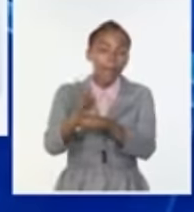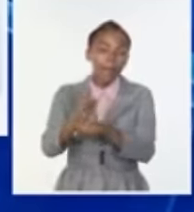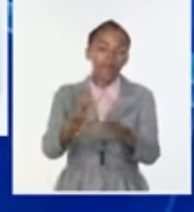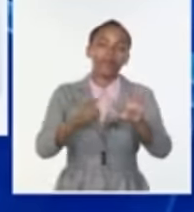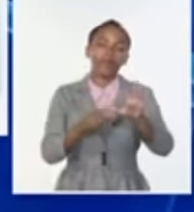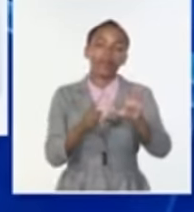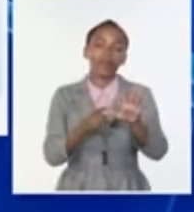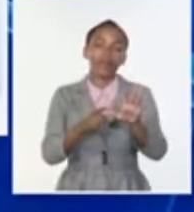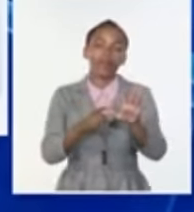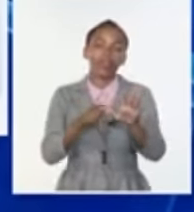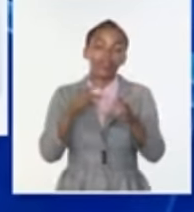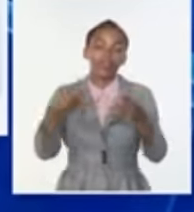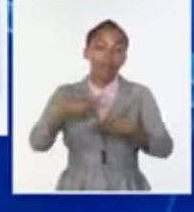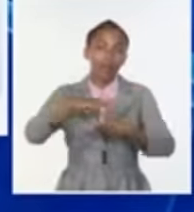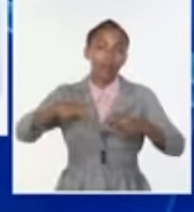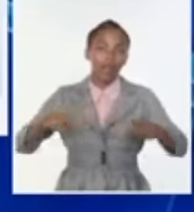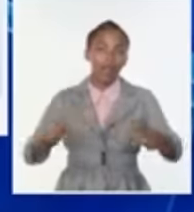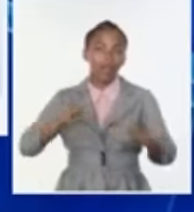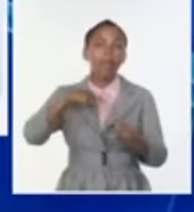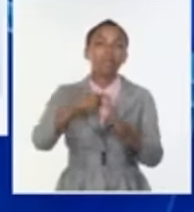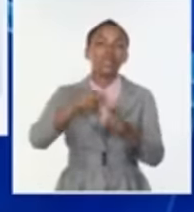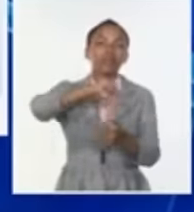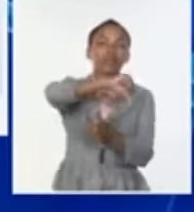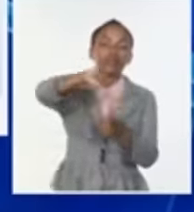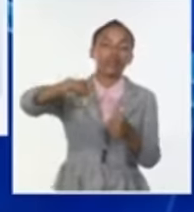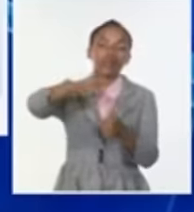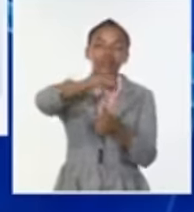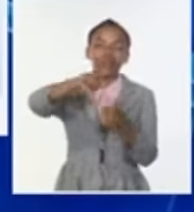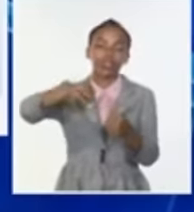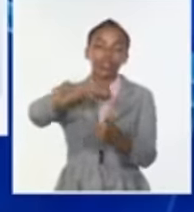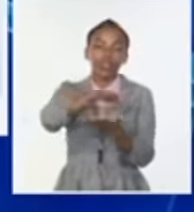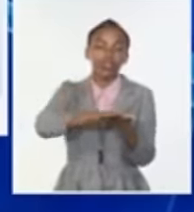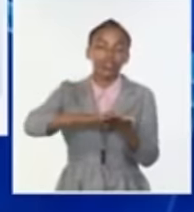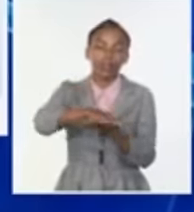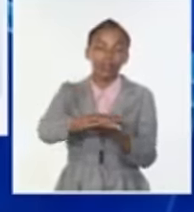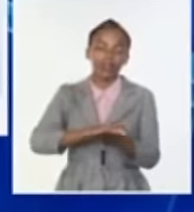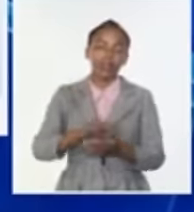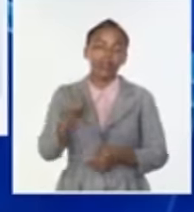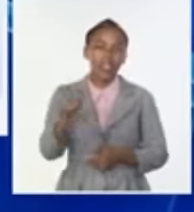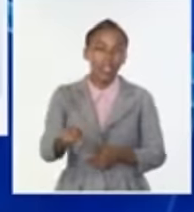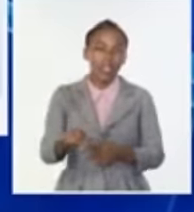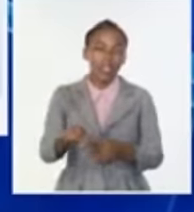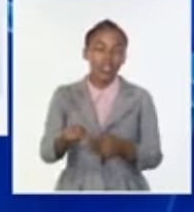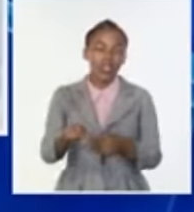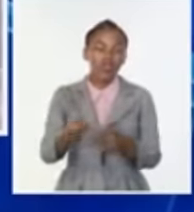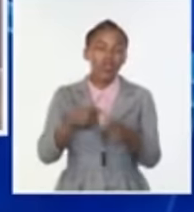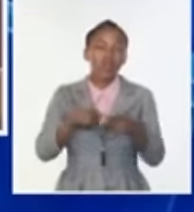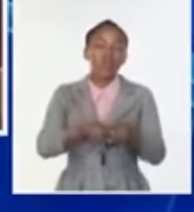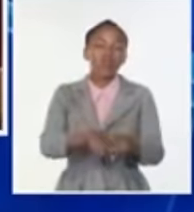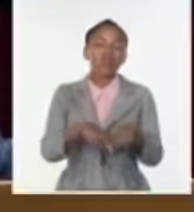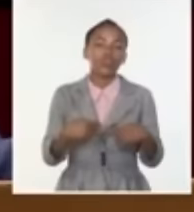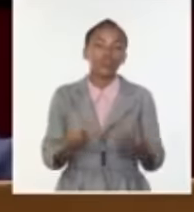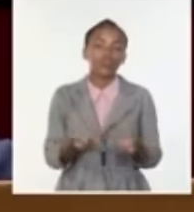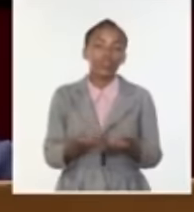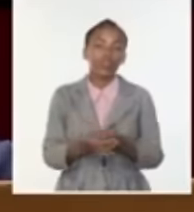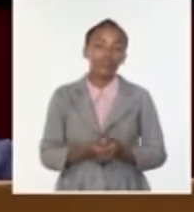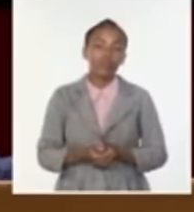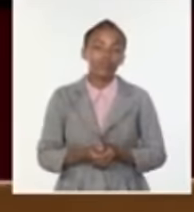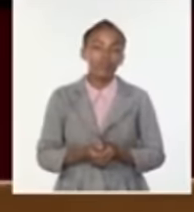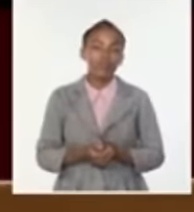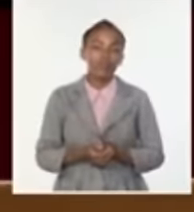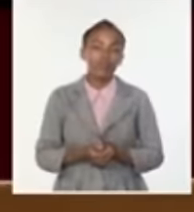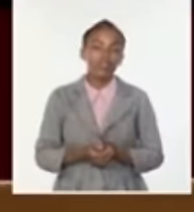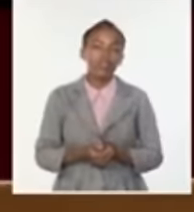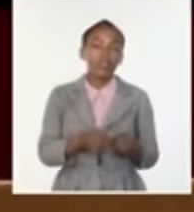alimenticias y detergentes. Esta medida va acompañada de la exoneración de los